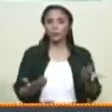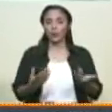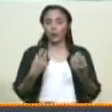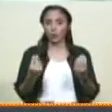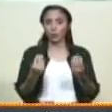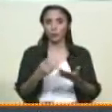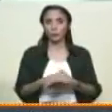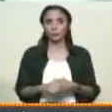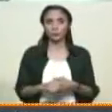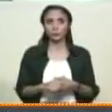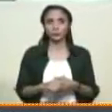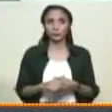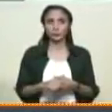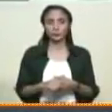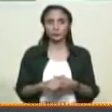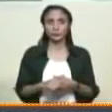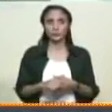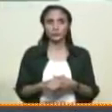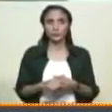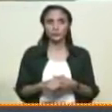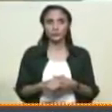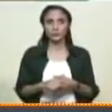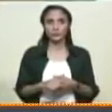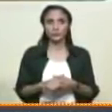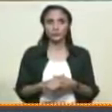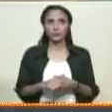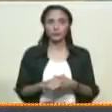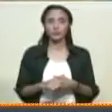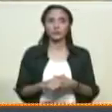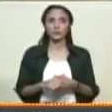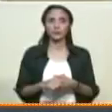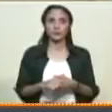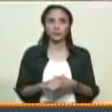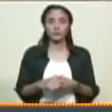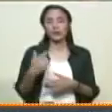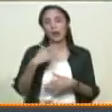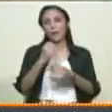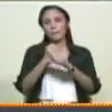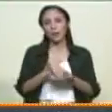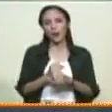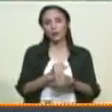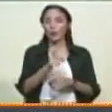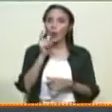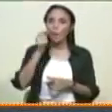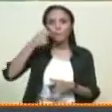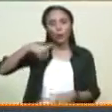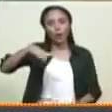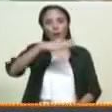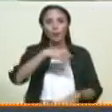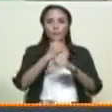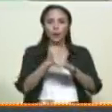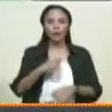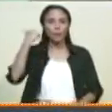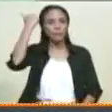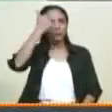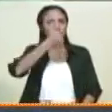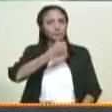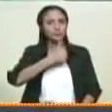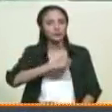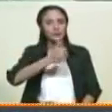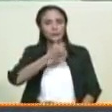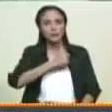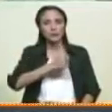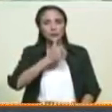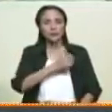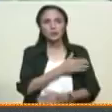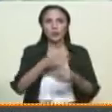Rondón todavía no había peleado, que Rondón es ese pueblo que está ya esperando, paciente, que aguanta, pero que no